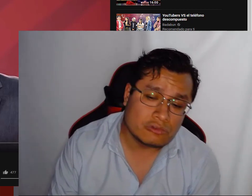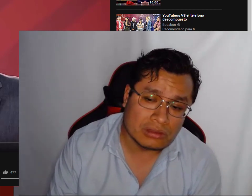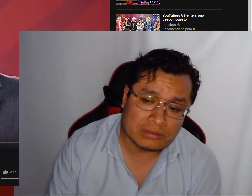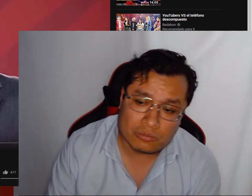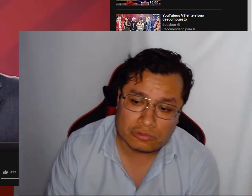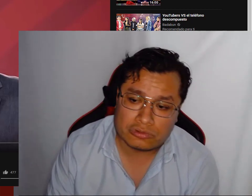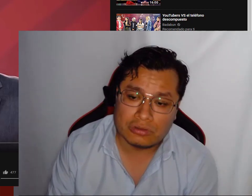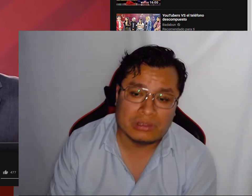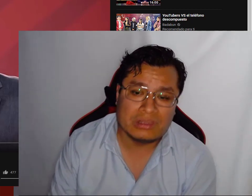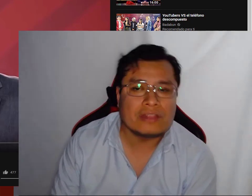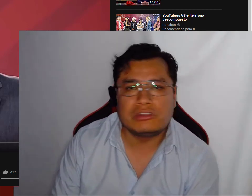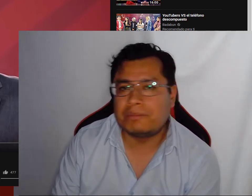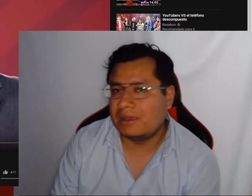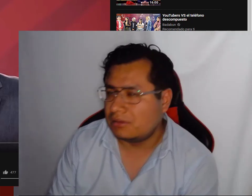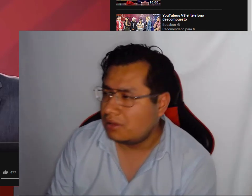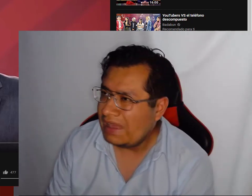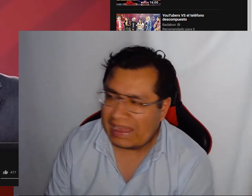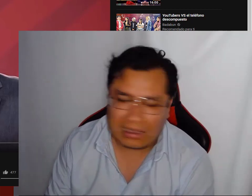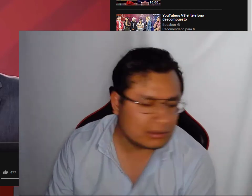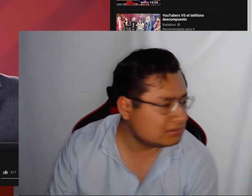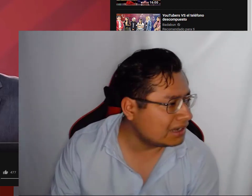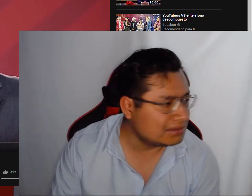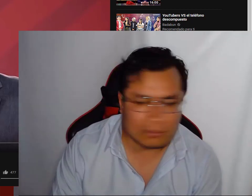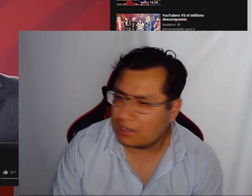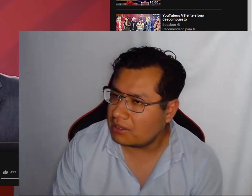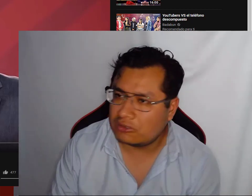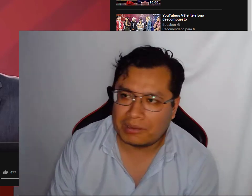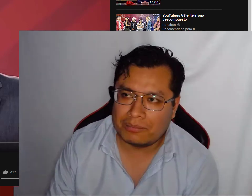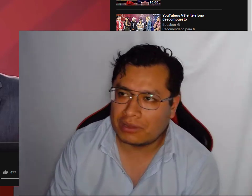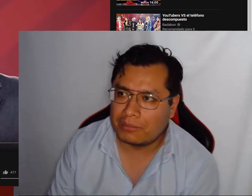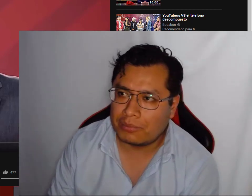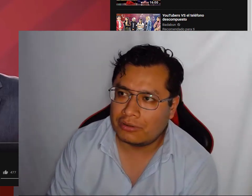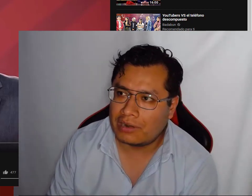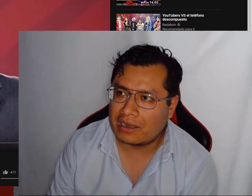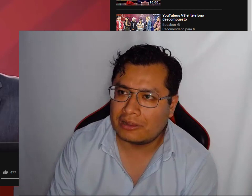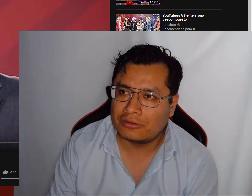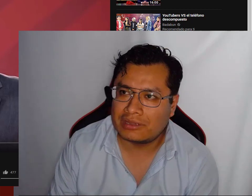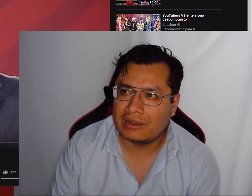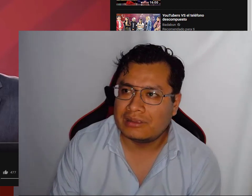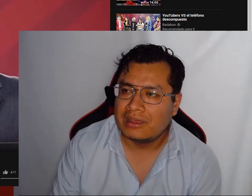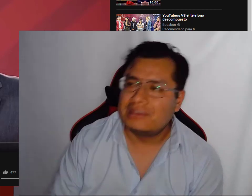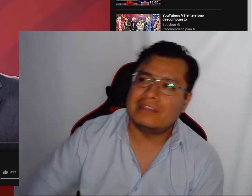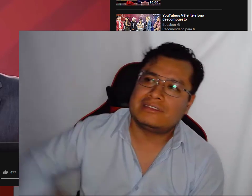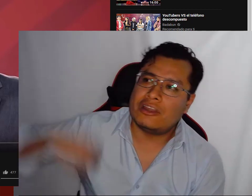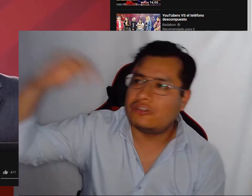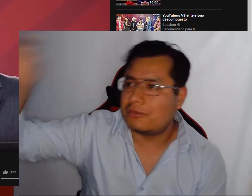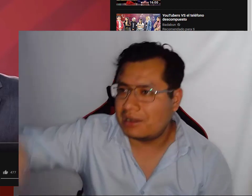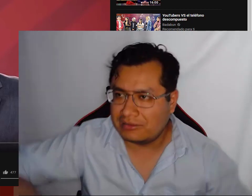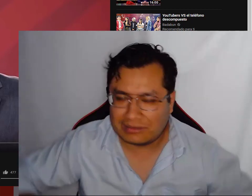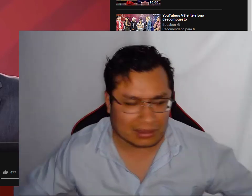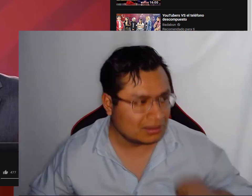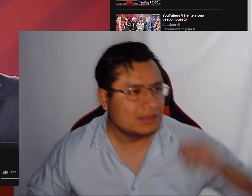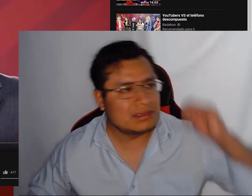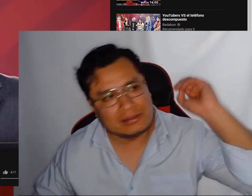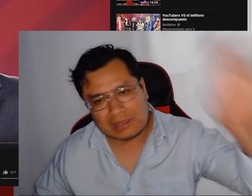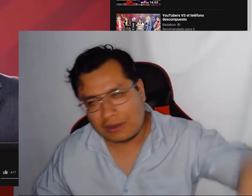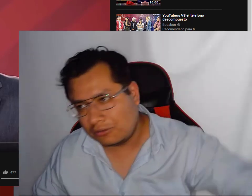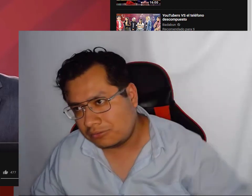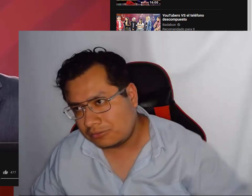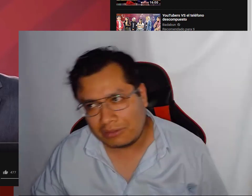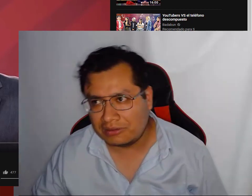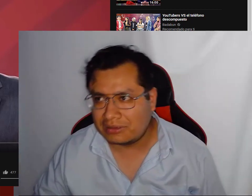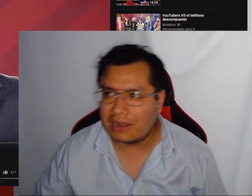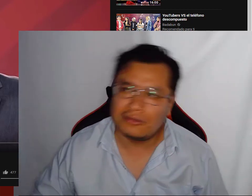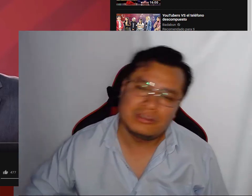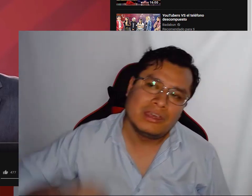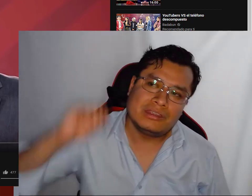cuídense mucho y ya no se peleen en redes sociales siempre ya no se peleen porque de pronto las redes sociales y hace que los normalistas y es que